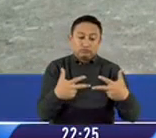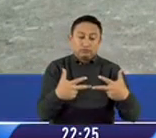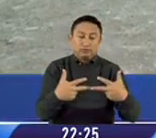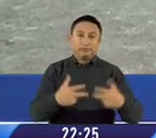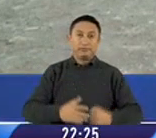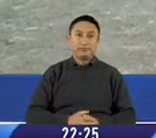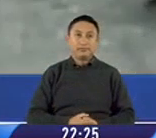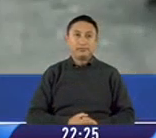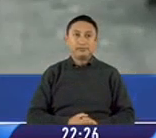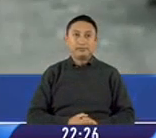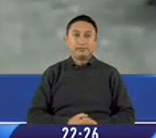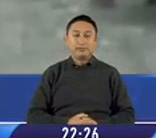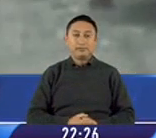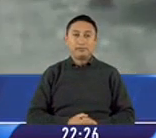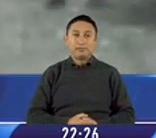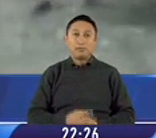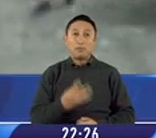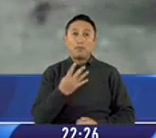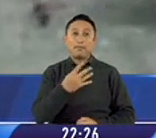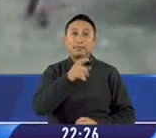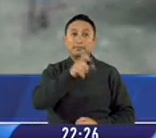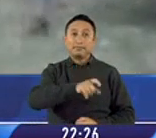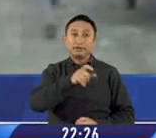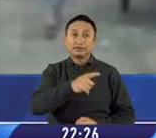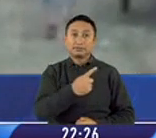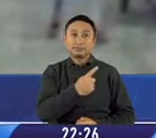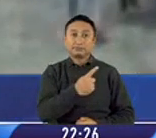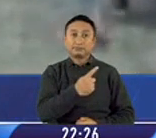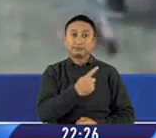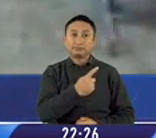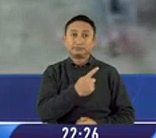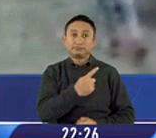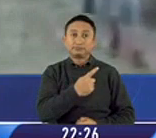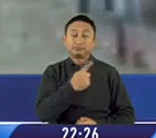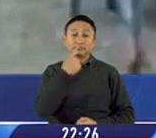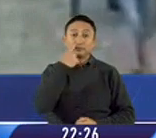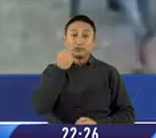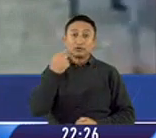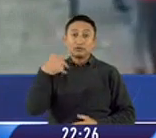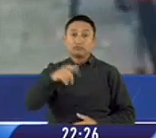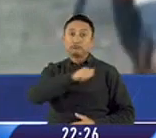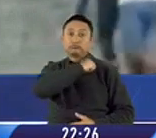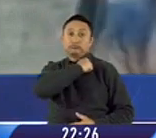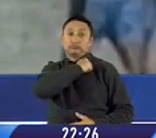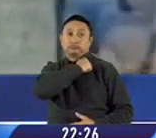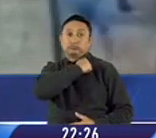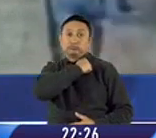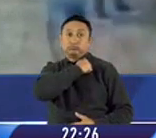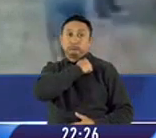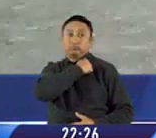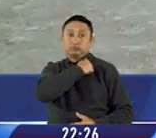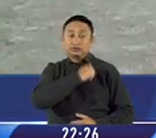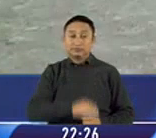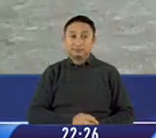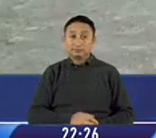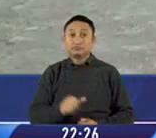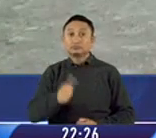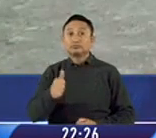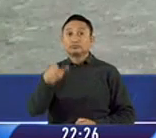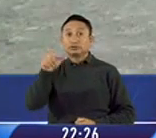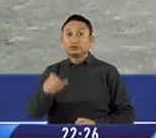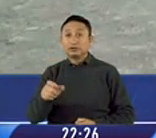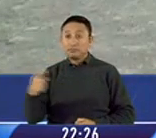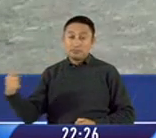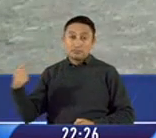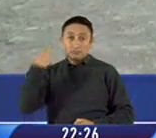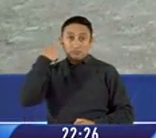vehículo blanco. Se bajan cuatro delincuentes fuertemente armados y se llevan al conductor. Mientras tanto, van por el otro ciudadano y